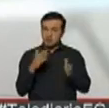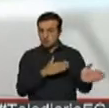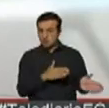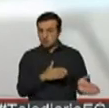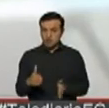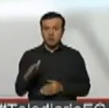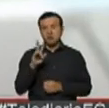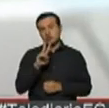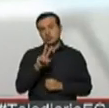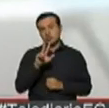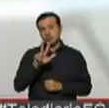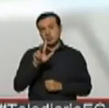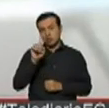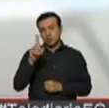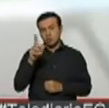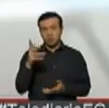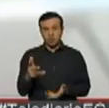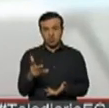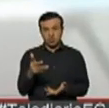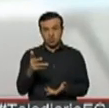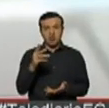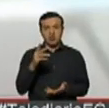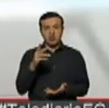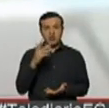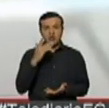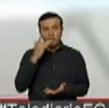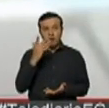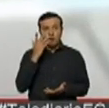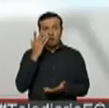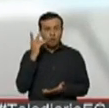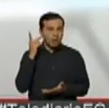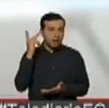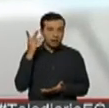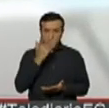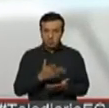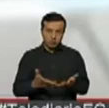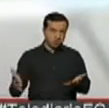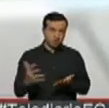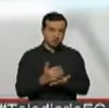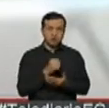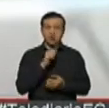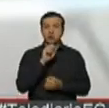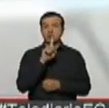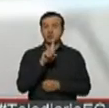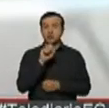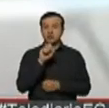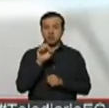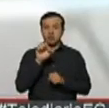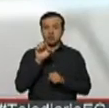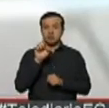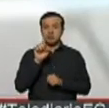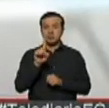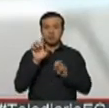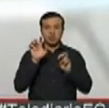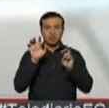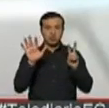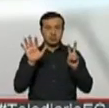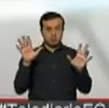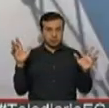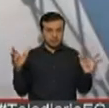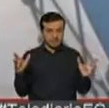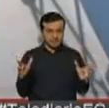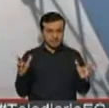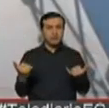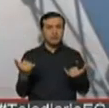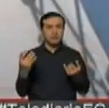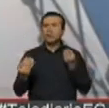incautar 231 toneladas de material aurífero, esto en 117 operaciones de la Policía Nacional. Ahora, ¿cómo